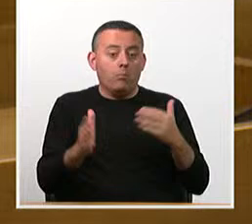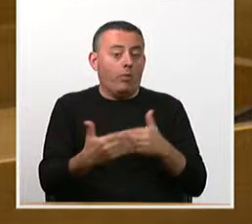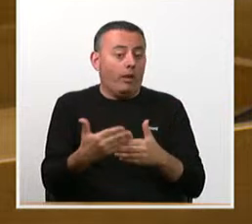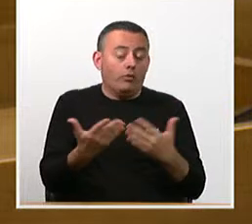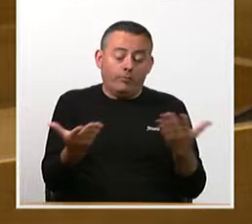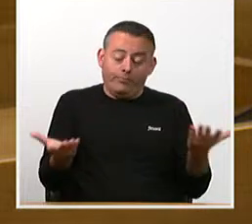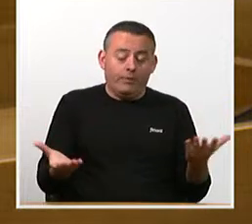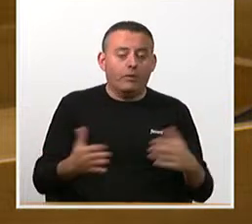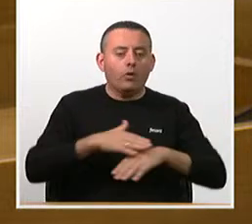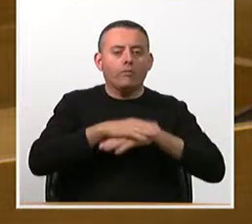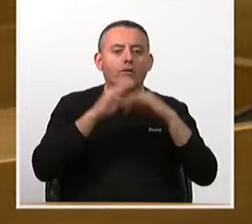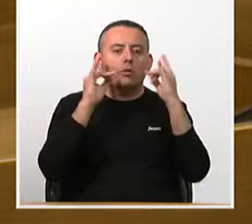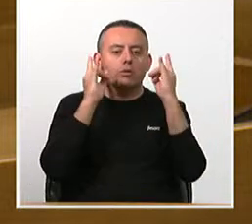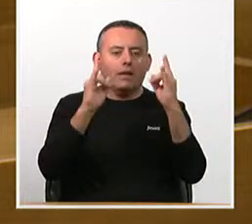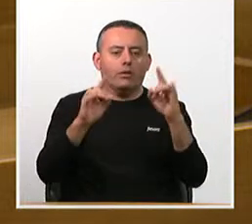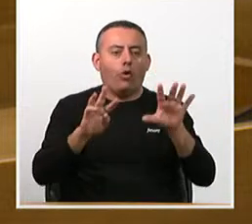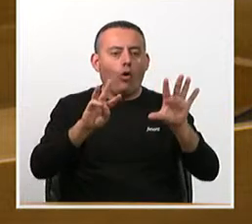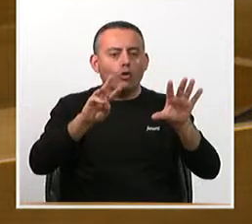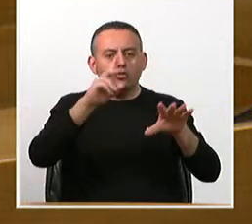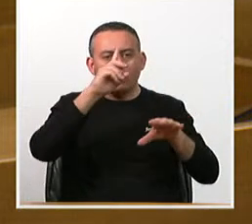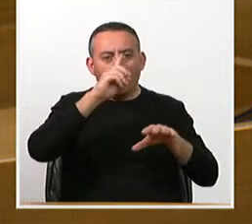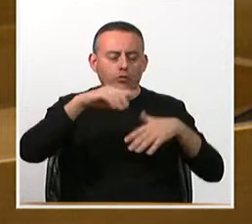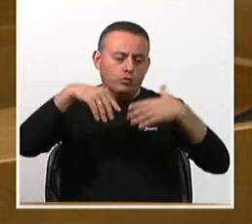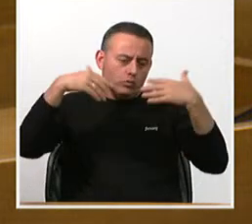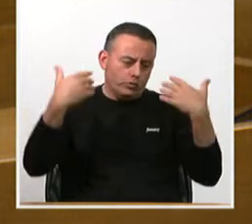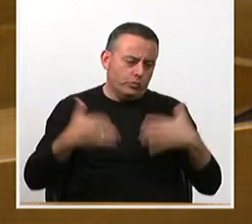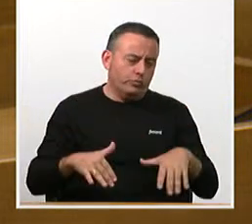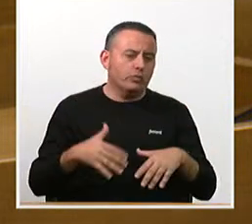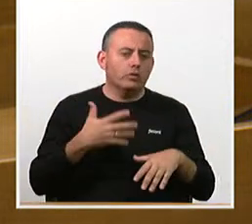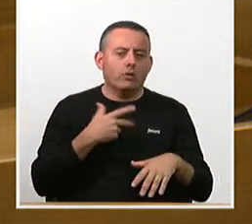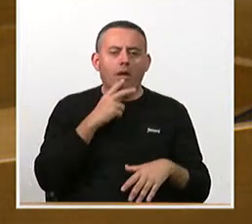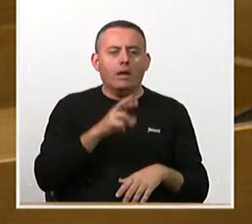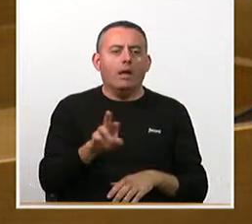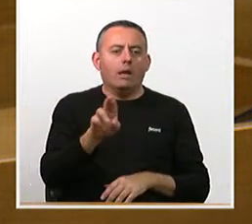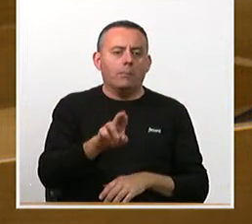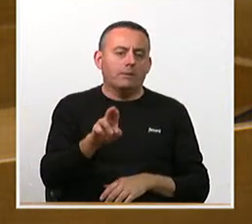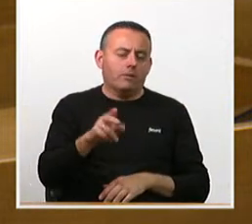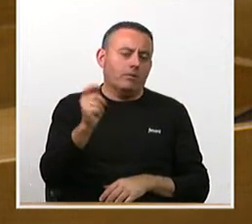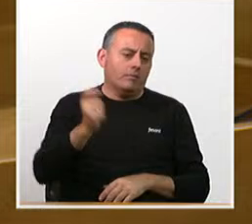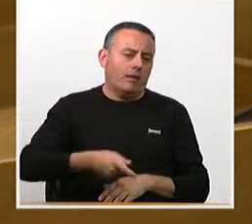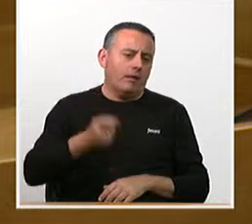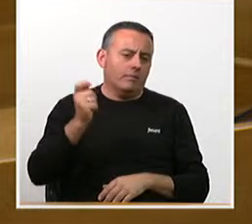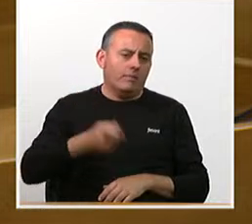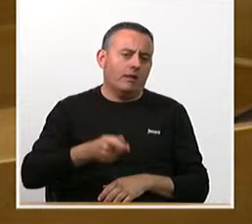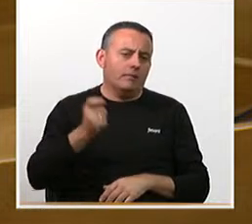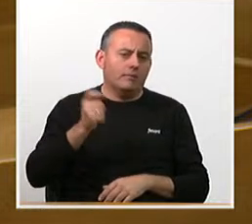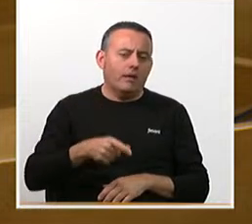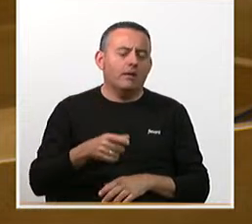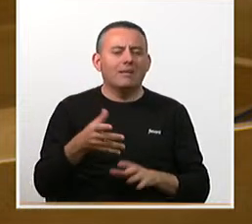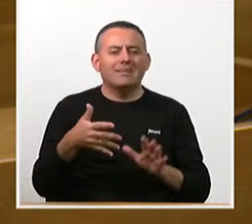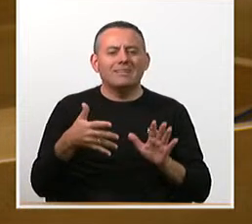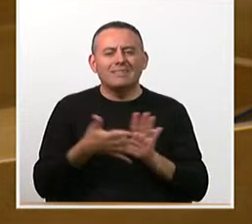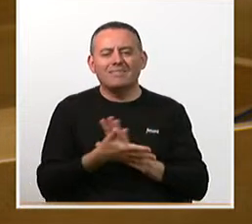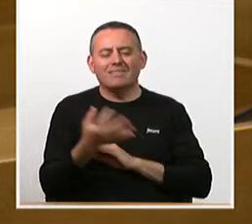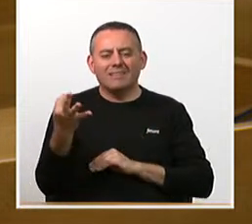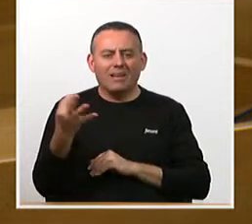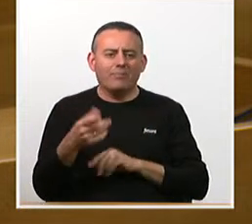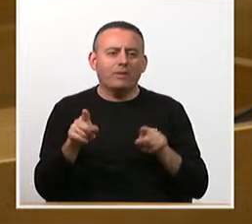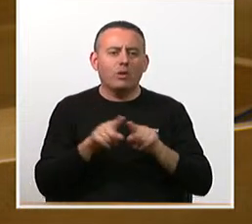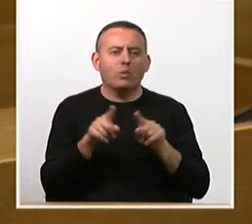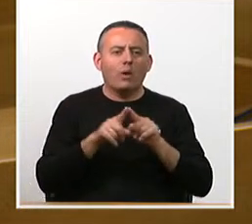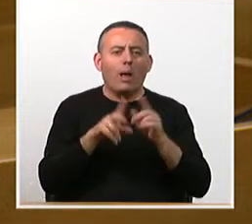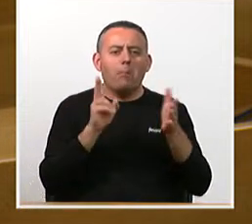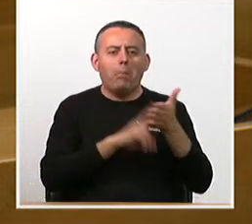estos ocho largos años ya lo he dicho muchas veces en esta Tribuna poner parches juzgados